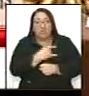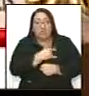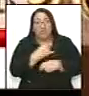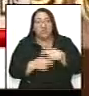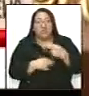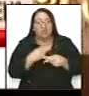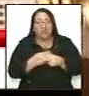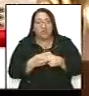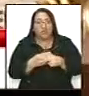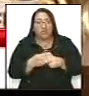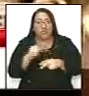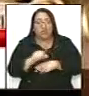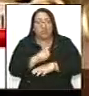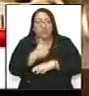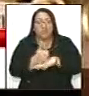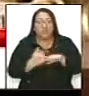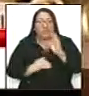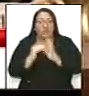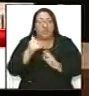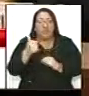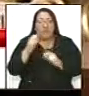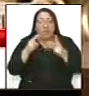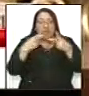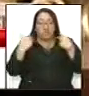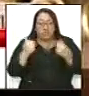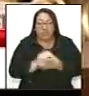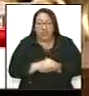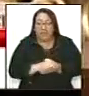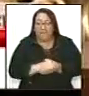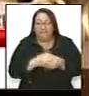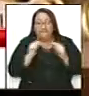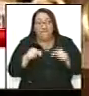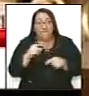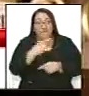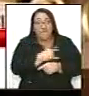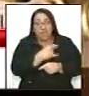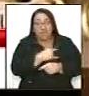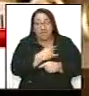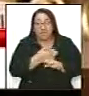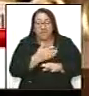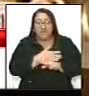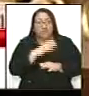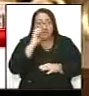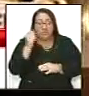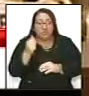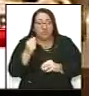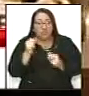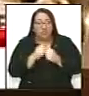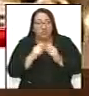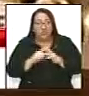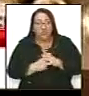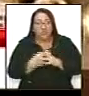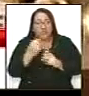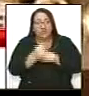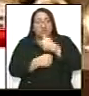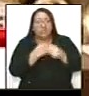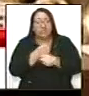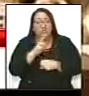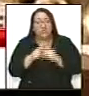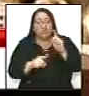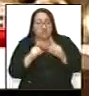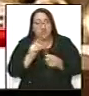Nacional Autónoma de Alto Amazonas. Esta universidad ha sido creada a inicios del año